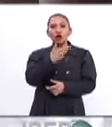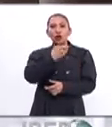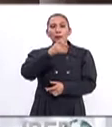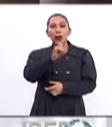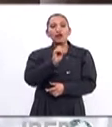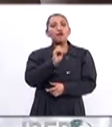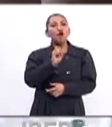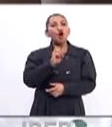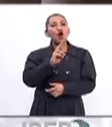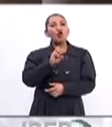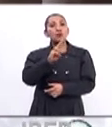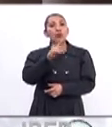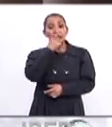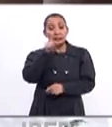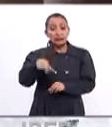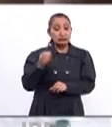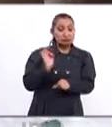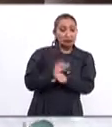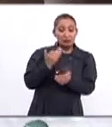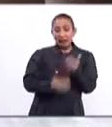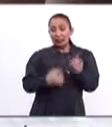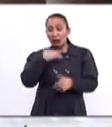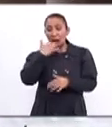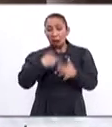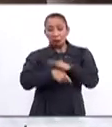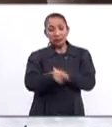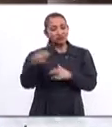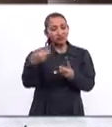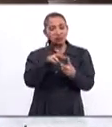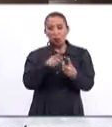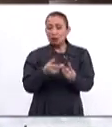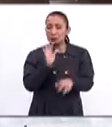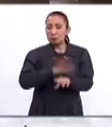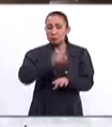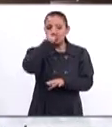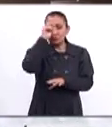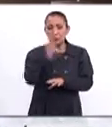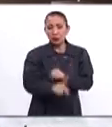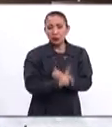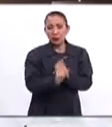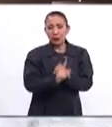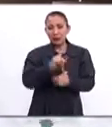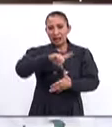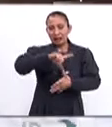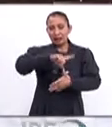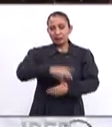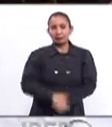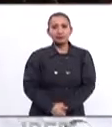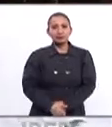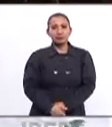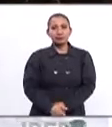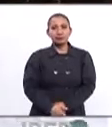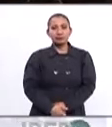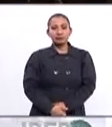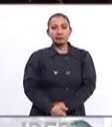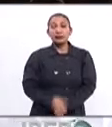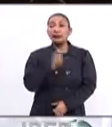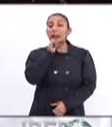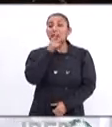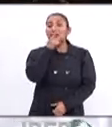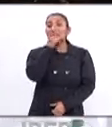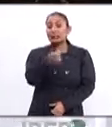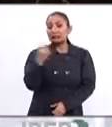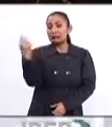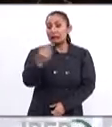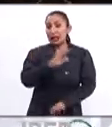Forum, donde aseguró que la inseguridad y la corrupción son dos de las mayores preocupaciones de los latinoamericanos. Asimismo, dijo